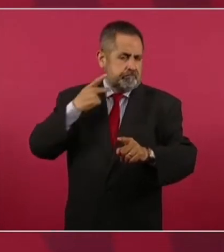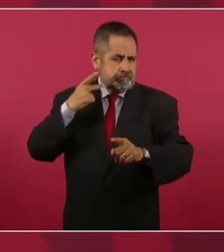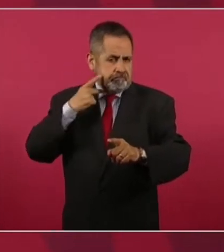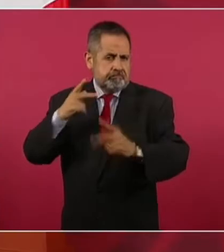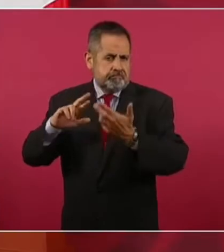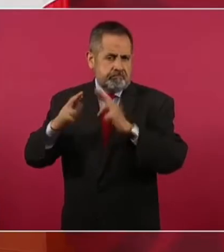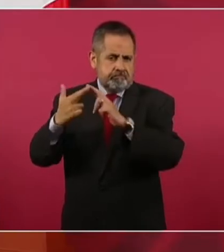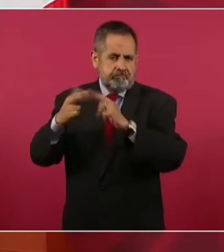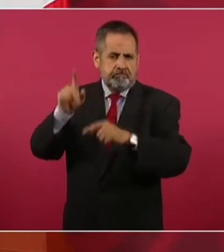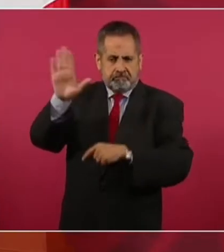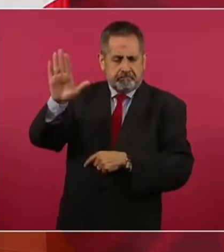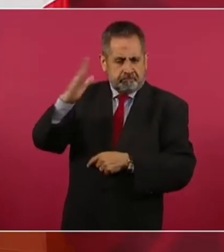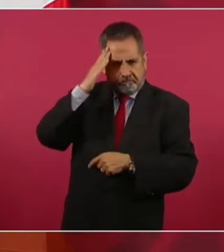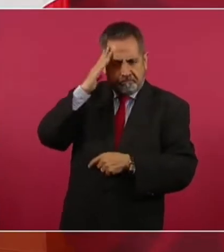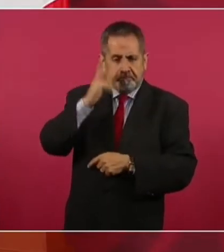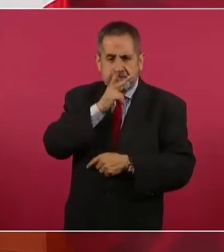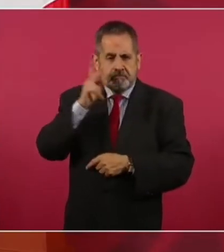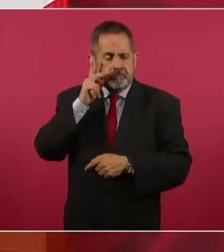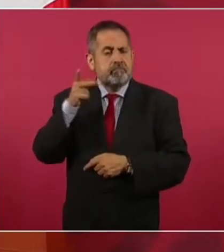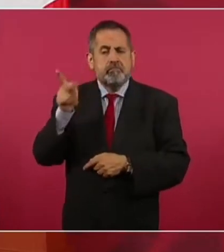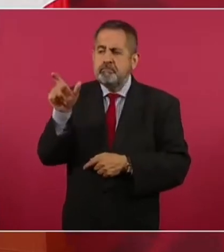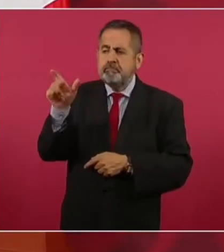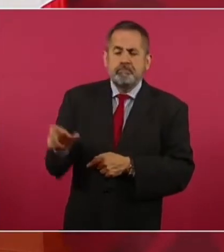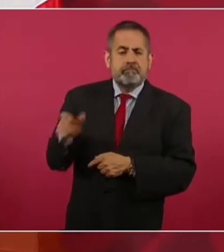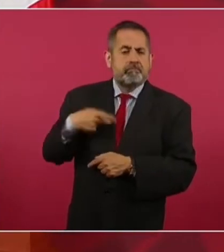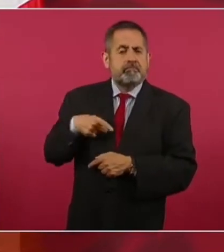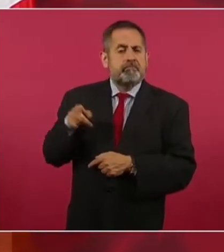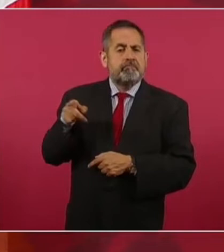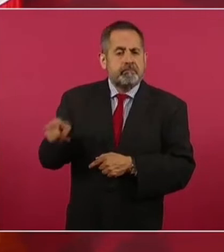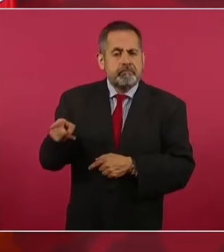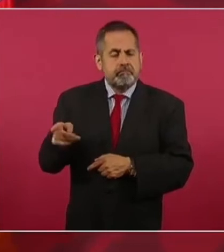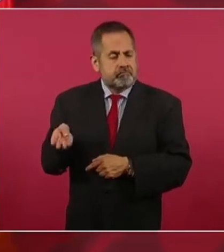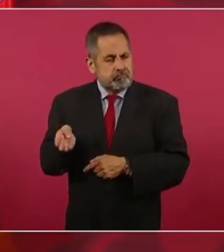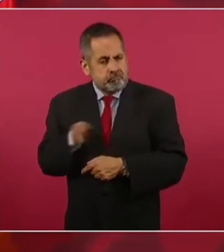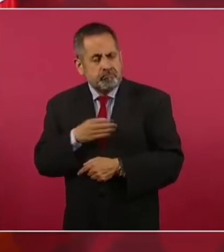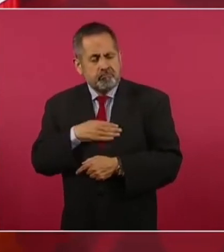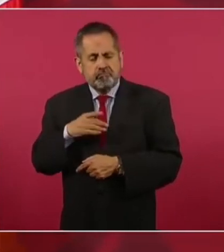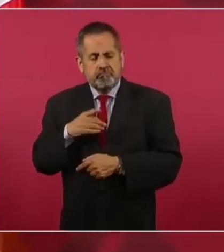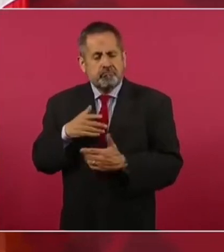político, religioso, es un hombre de buena fe.